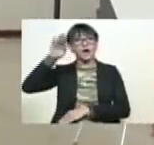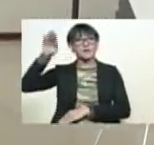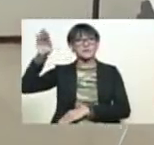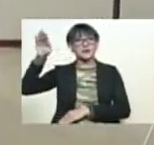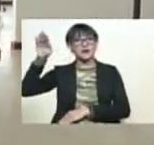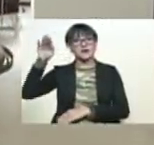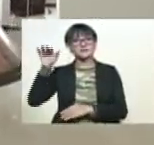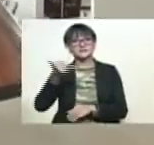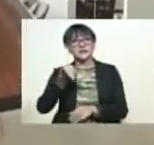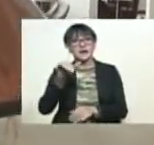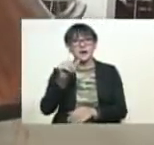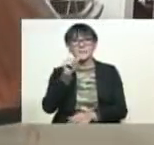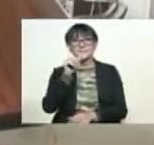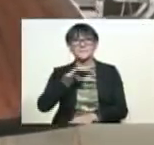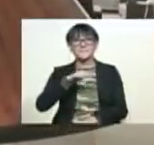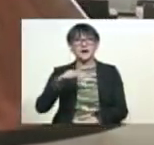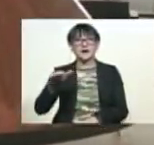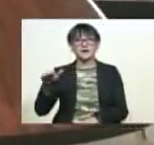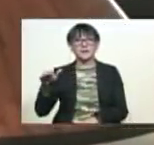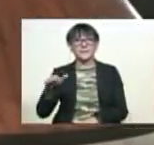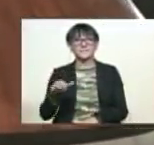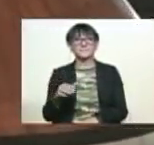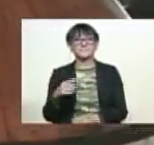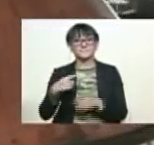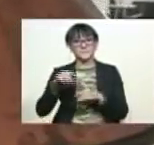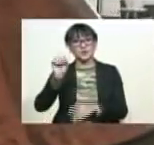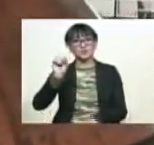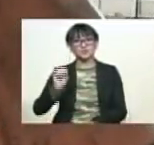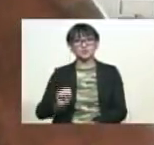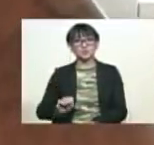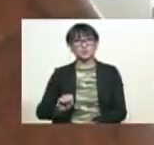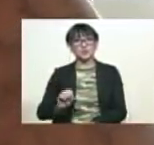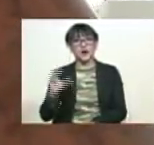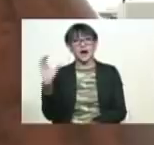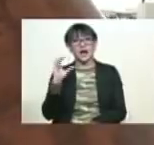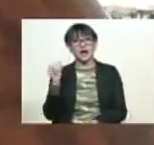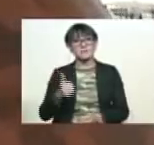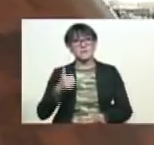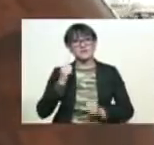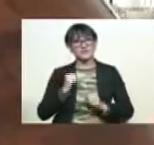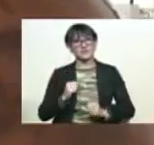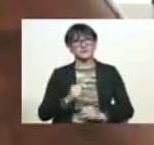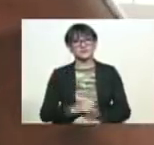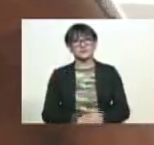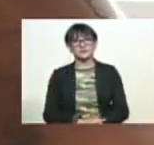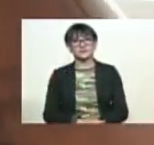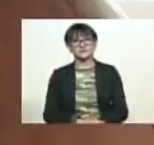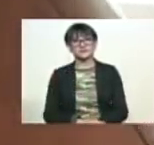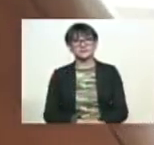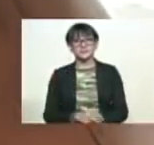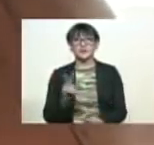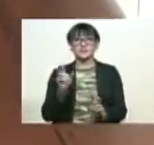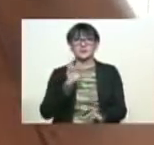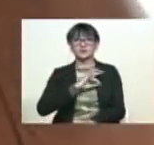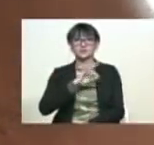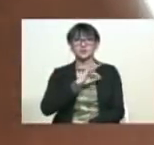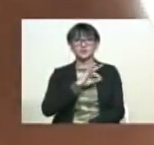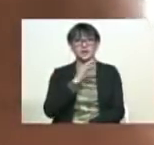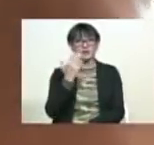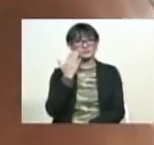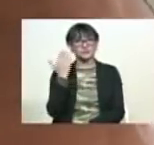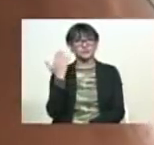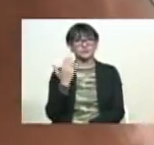una, tiene una imagen más área, y la vertiente sur hacia Caracas, que es de mayor densidad. Entonces, este es el área social de la planta